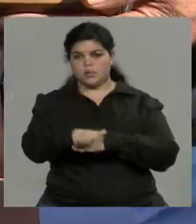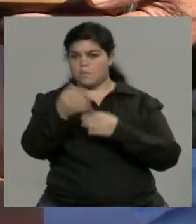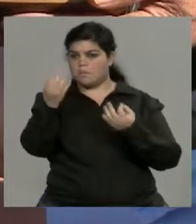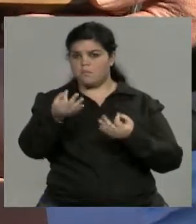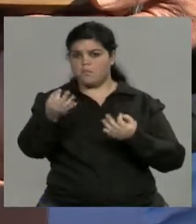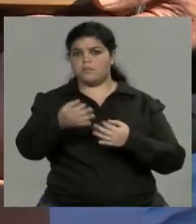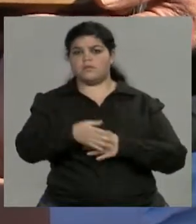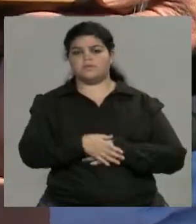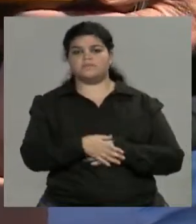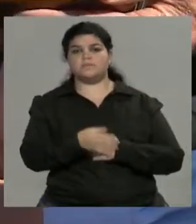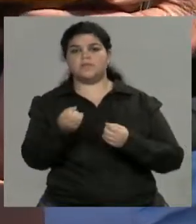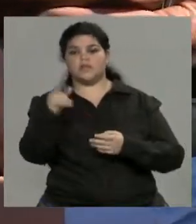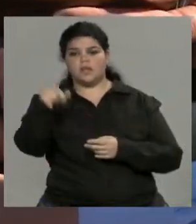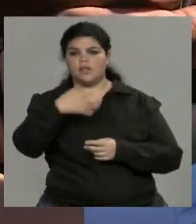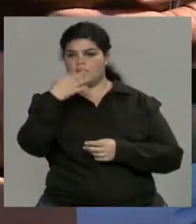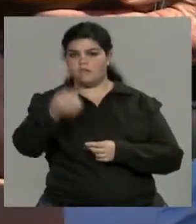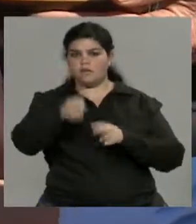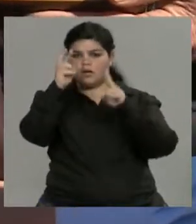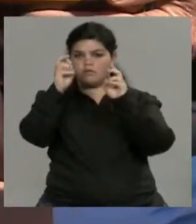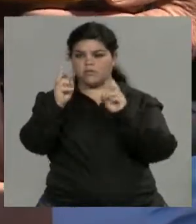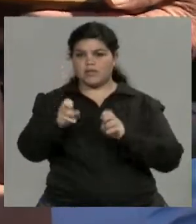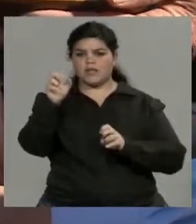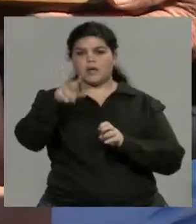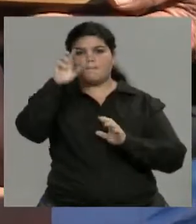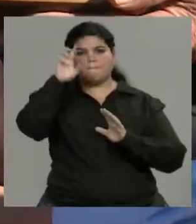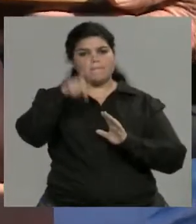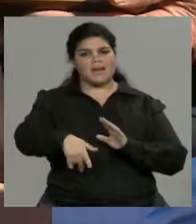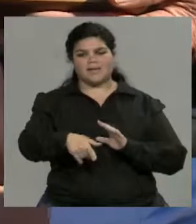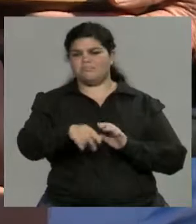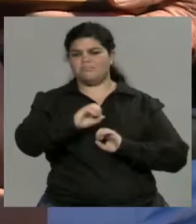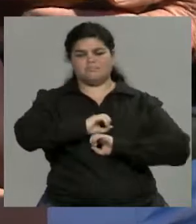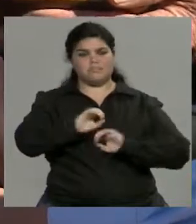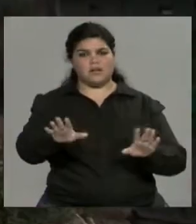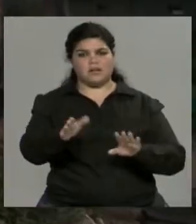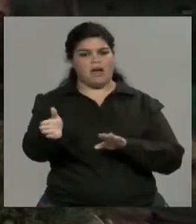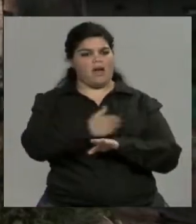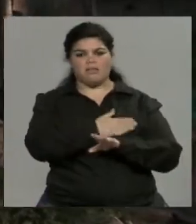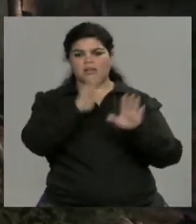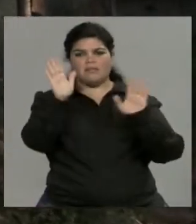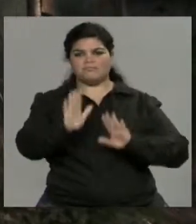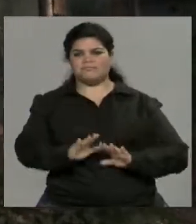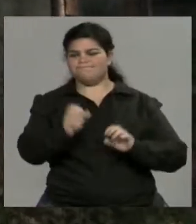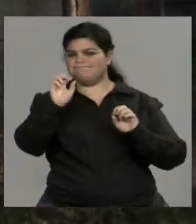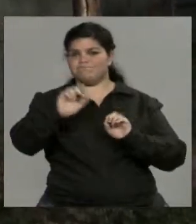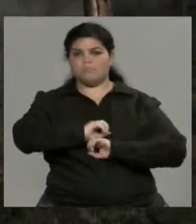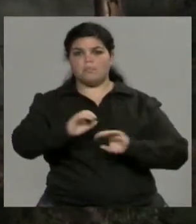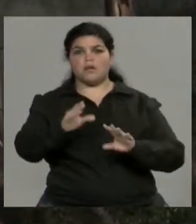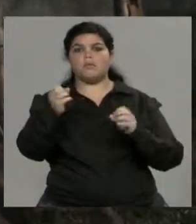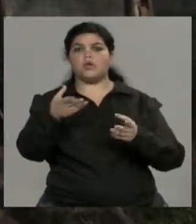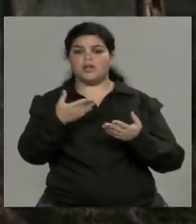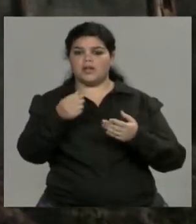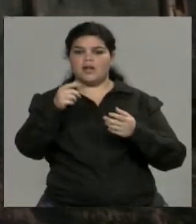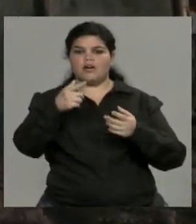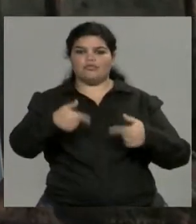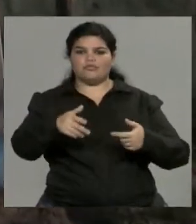hecho un verdadero estudio. Eso estuvo mal planificado desde un primer momento porque tiene costos comunitarios que no